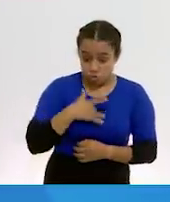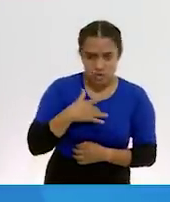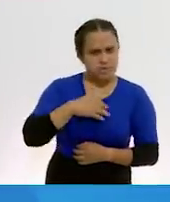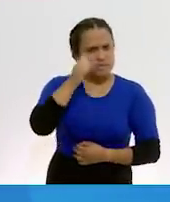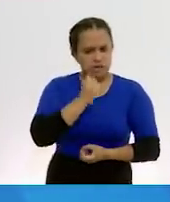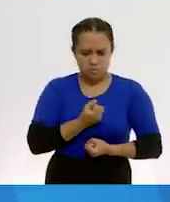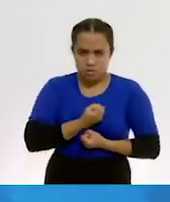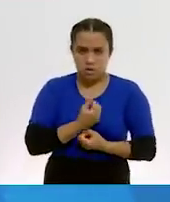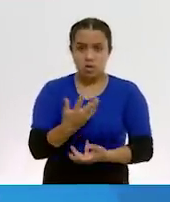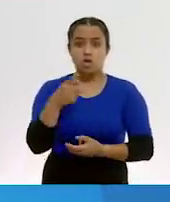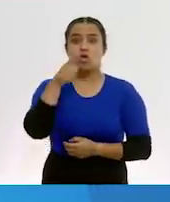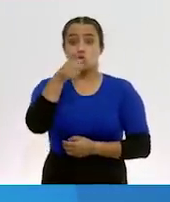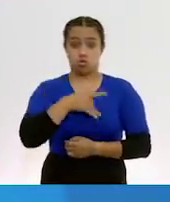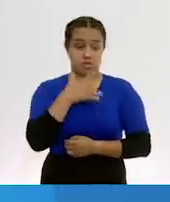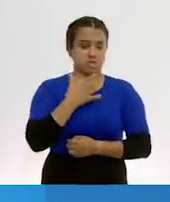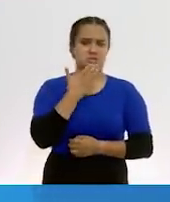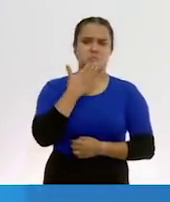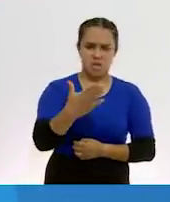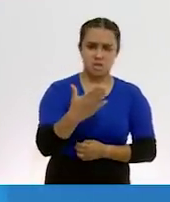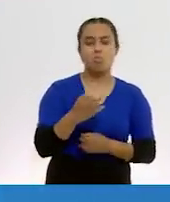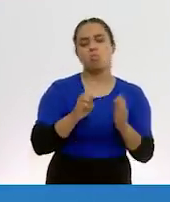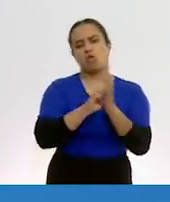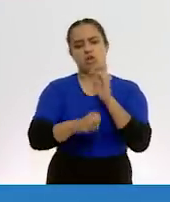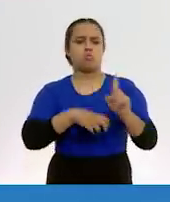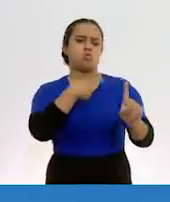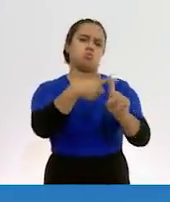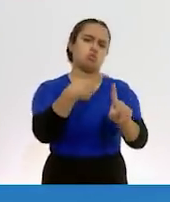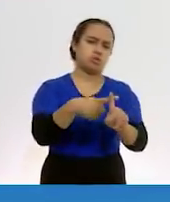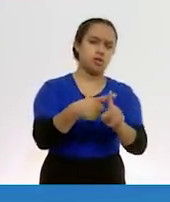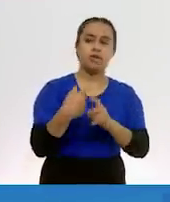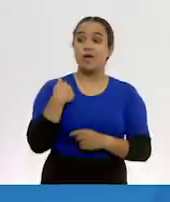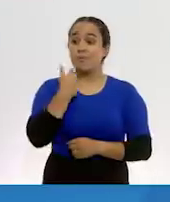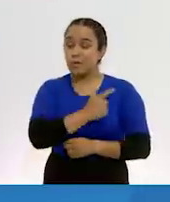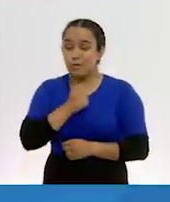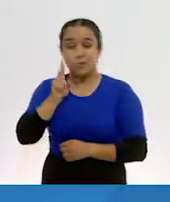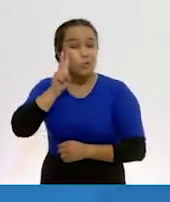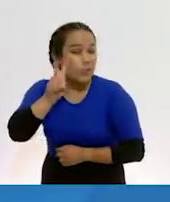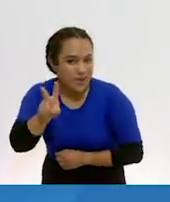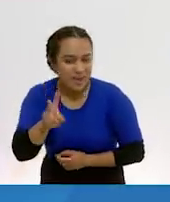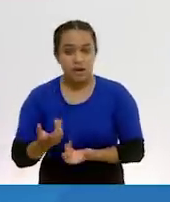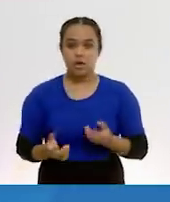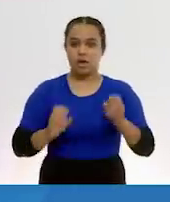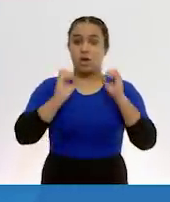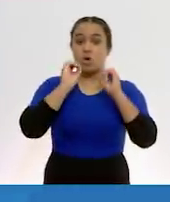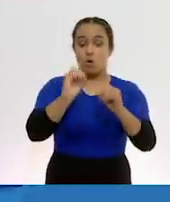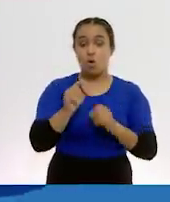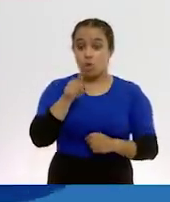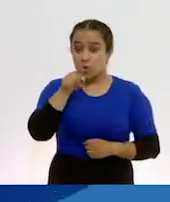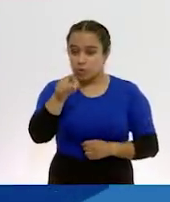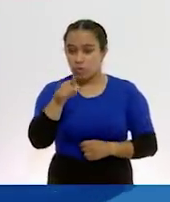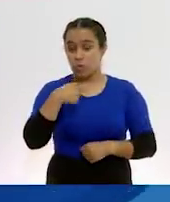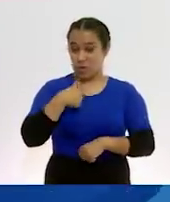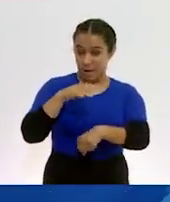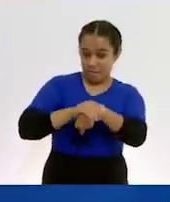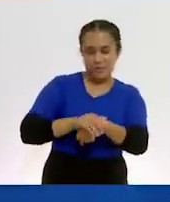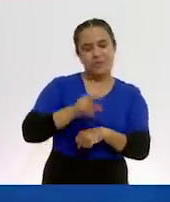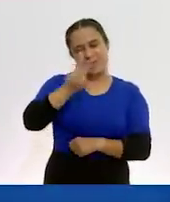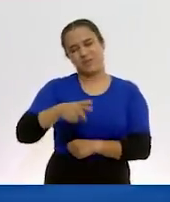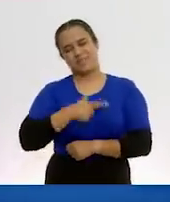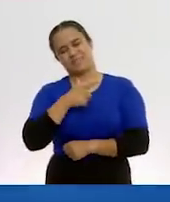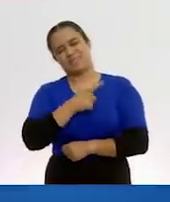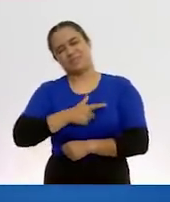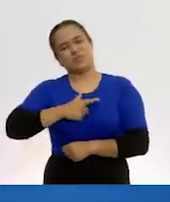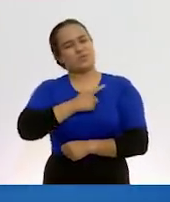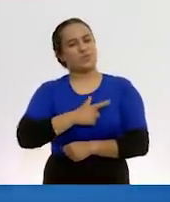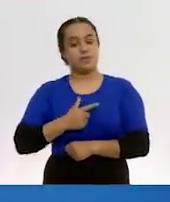que piensas cuando te sientas bien, con comentarios positivos como "me da gusto verte" o "me alegra que seas mi amigo o amiga". Y